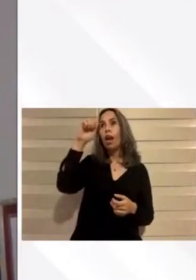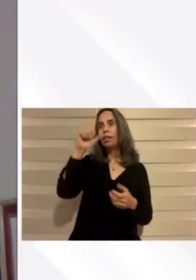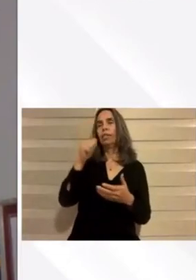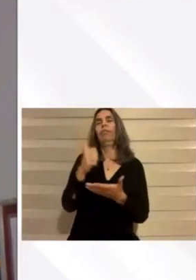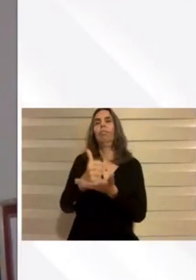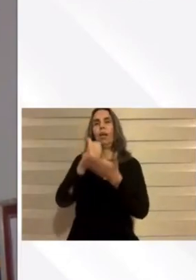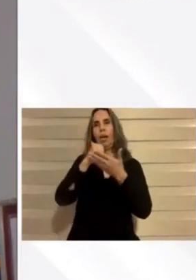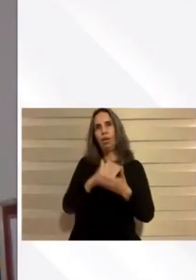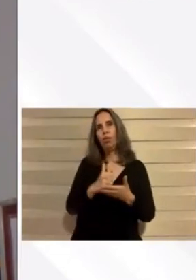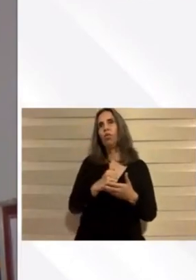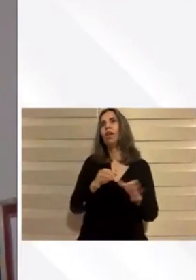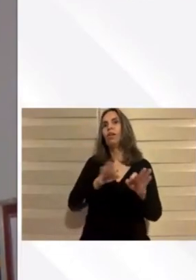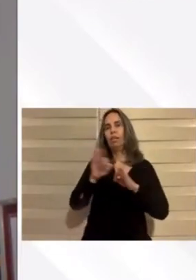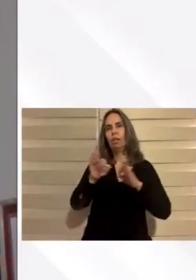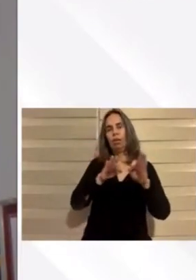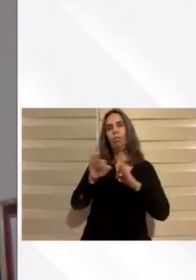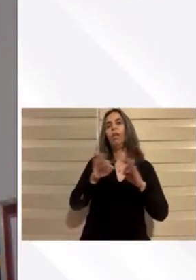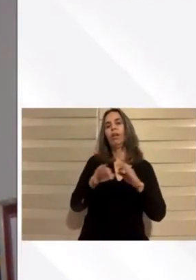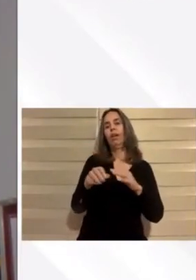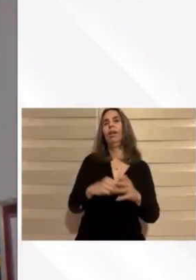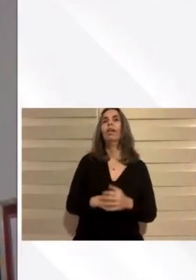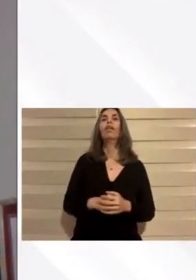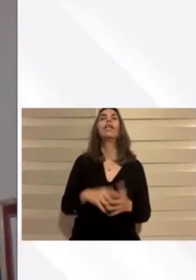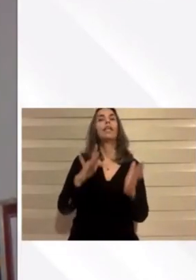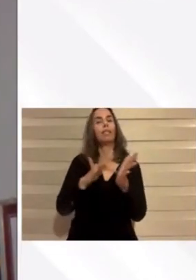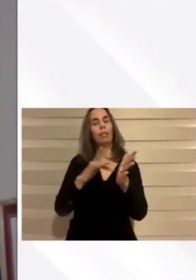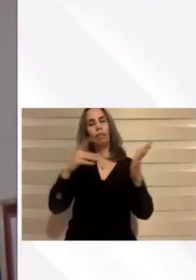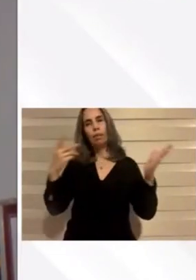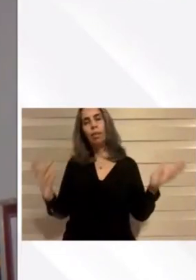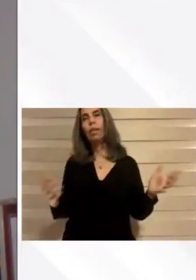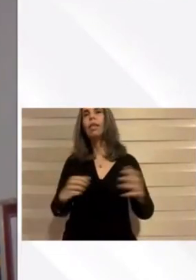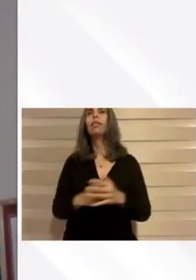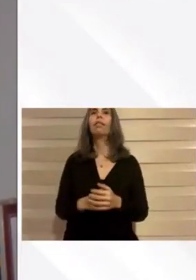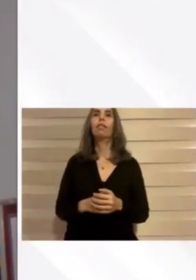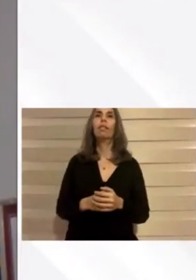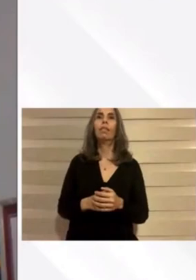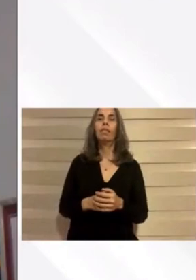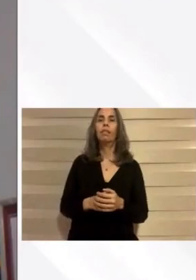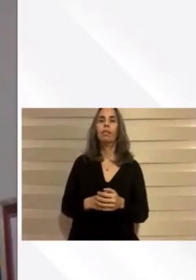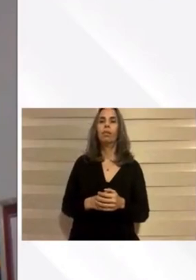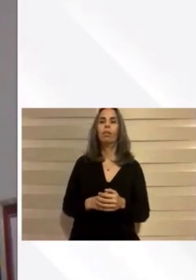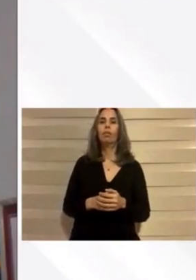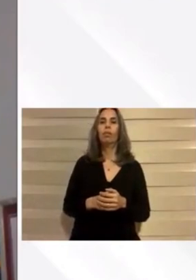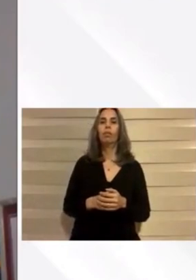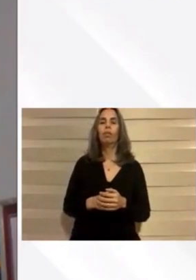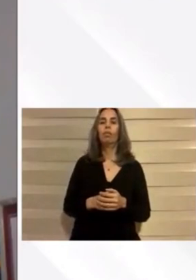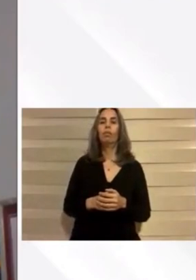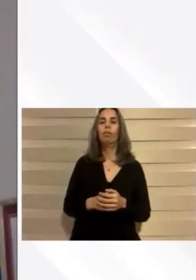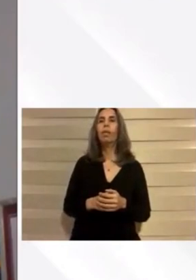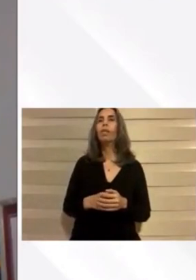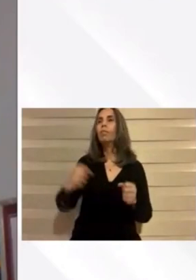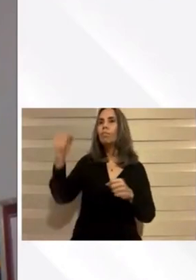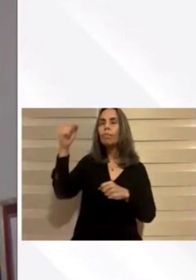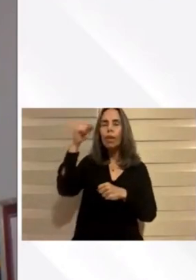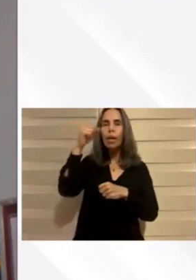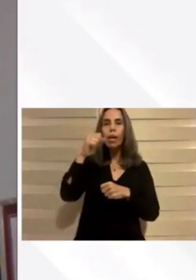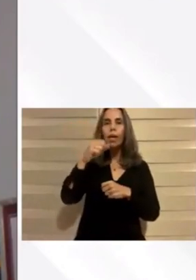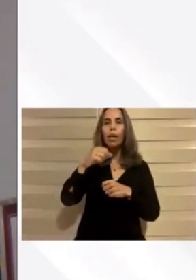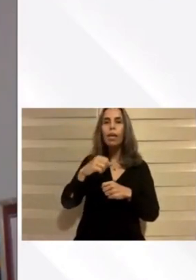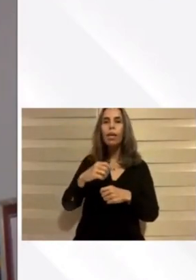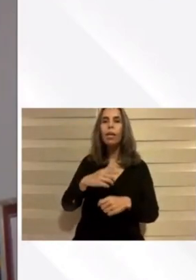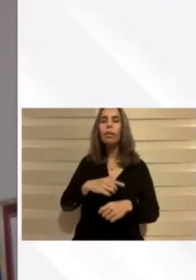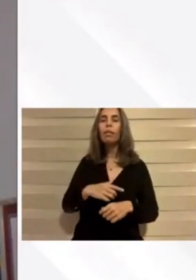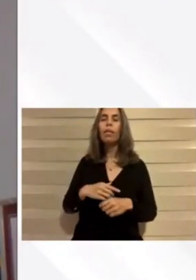hemos presumido internacionalmente. Muchísimas gracias y mucho éxito en el desarrollo de esta sesión, que voy a seguir